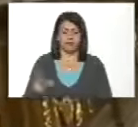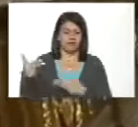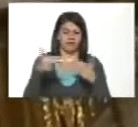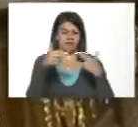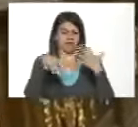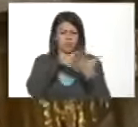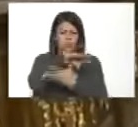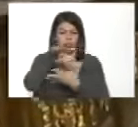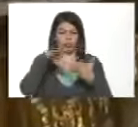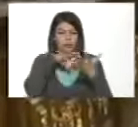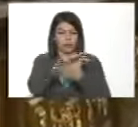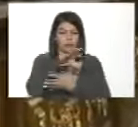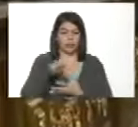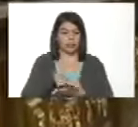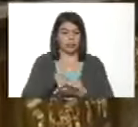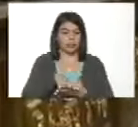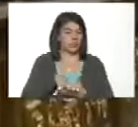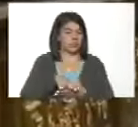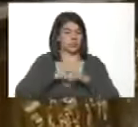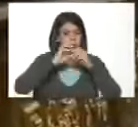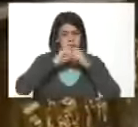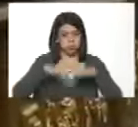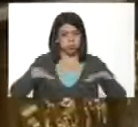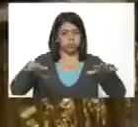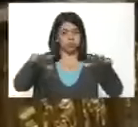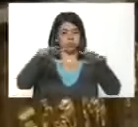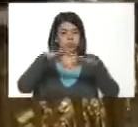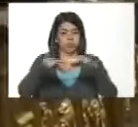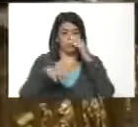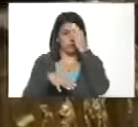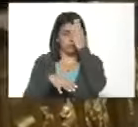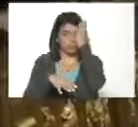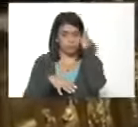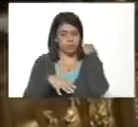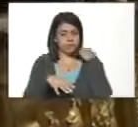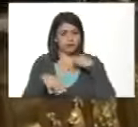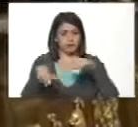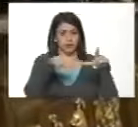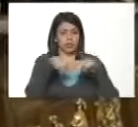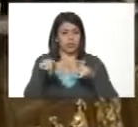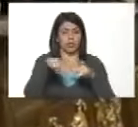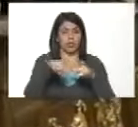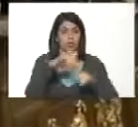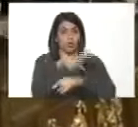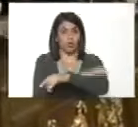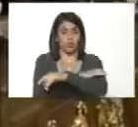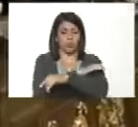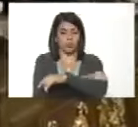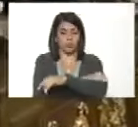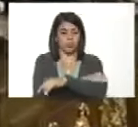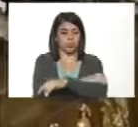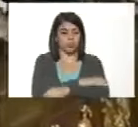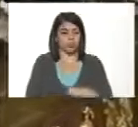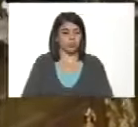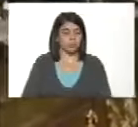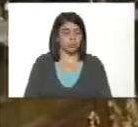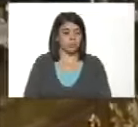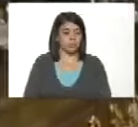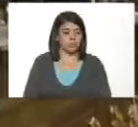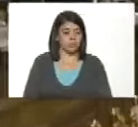Violencia desatada por sectores opositores que